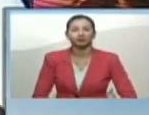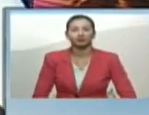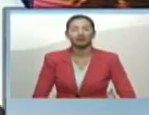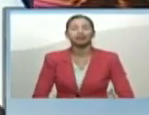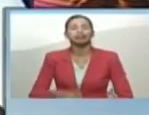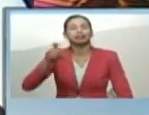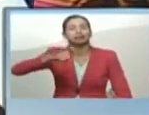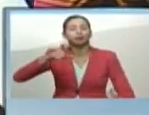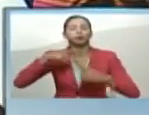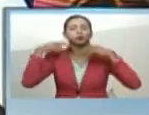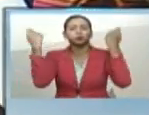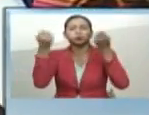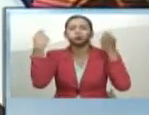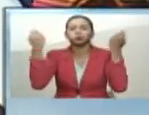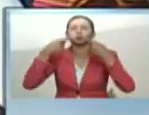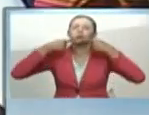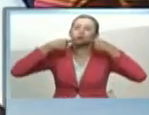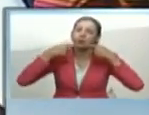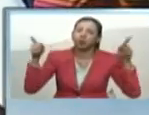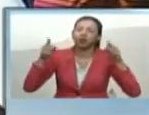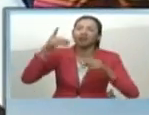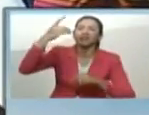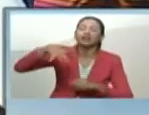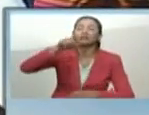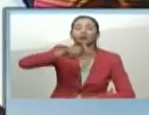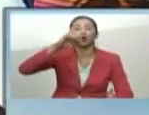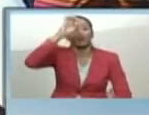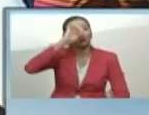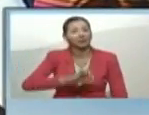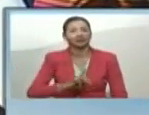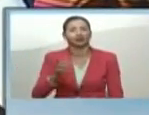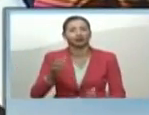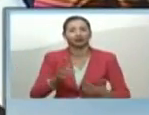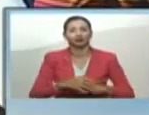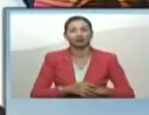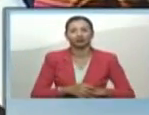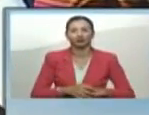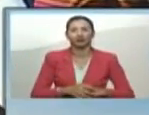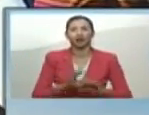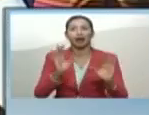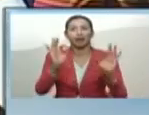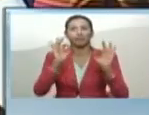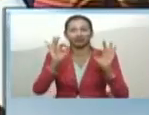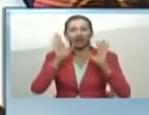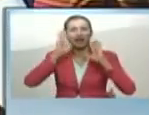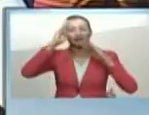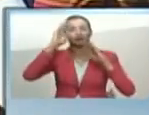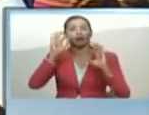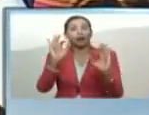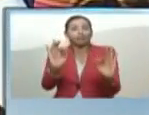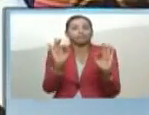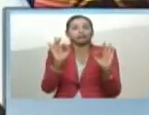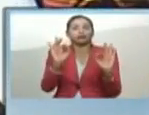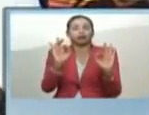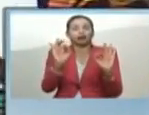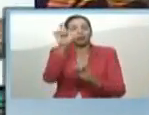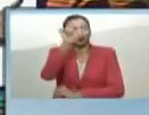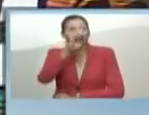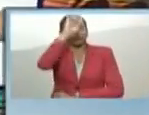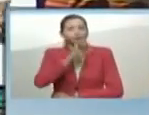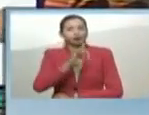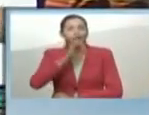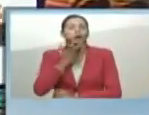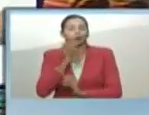masiva que difunda los derechos de las personas con discapacidad y especialmente en la atención preferencial nuestro